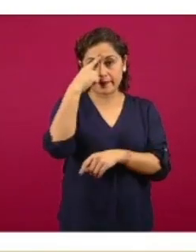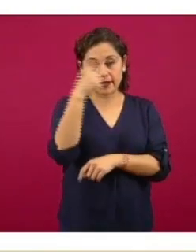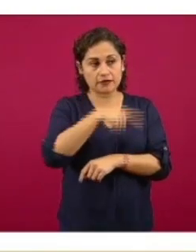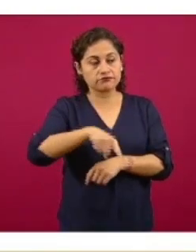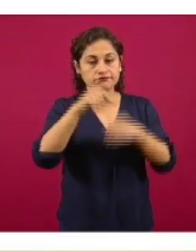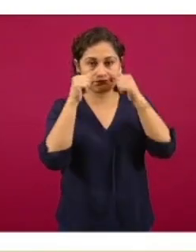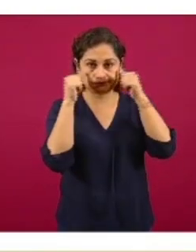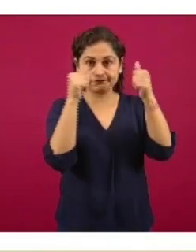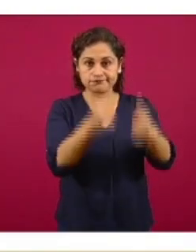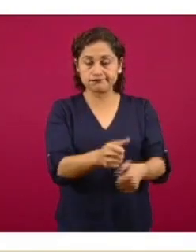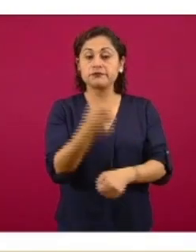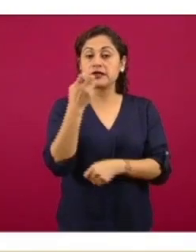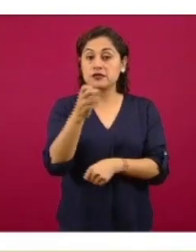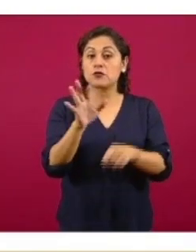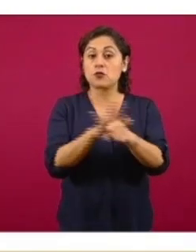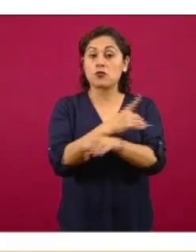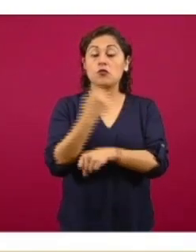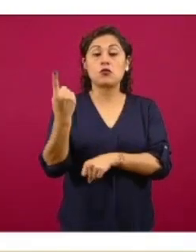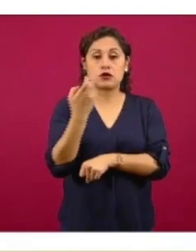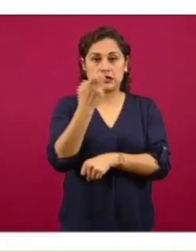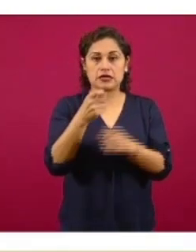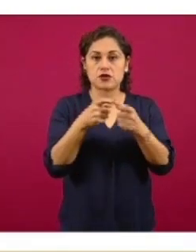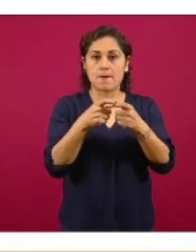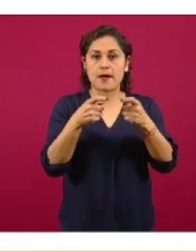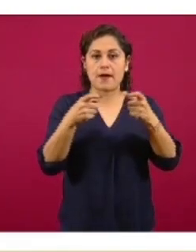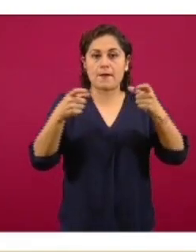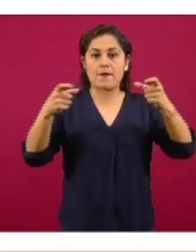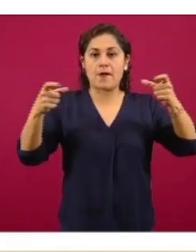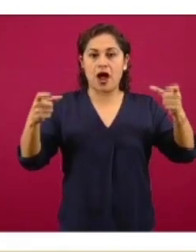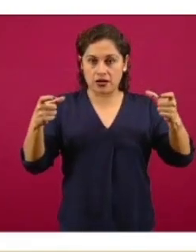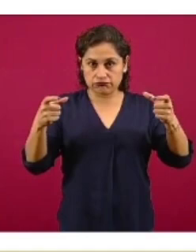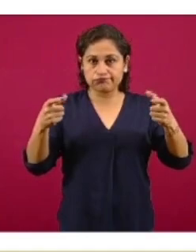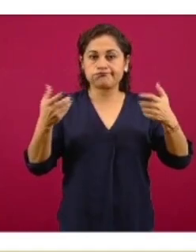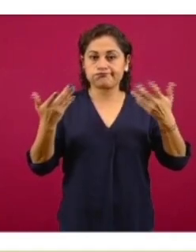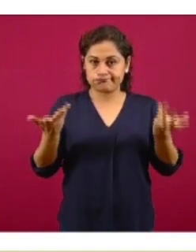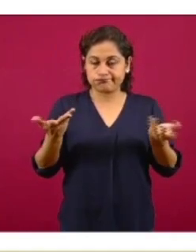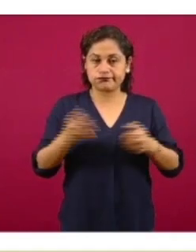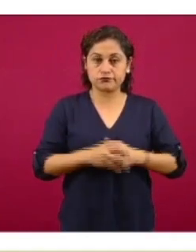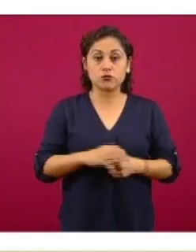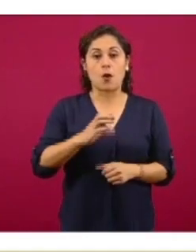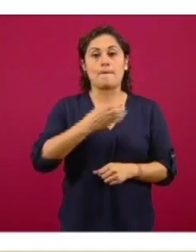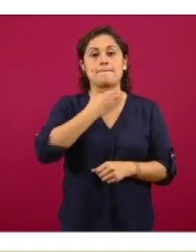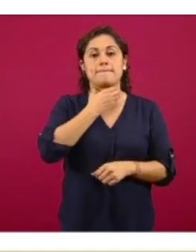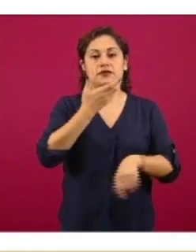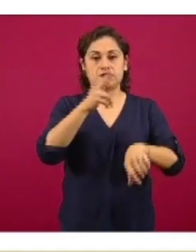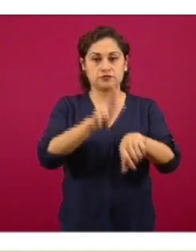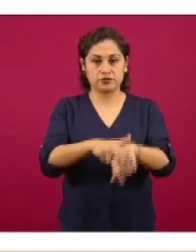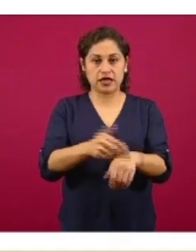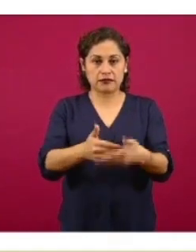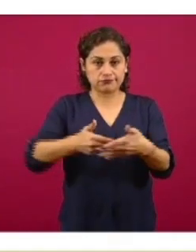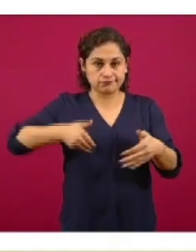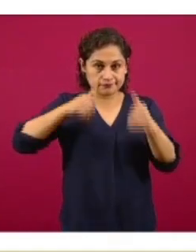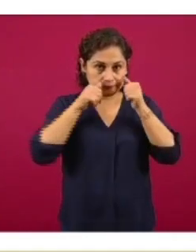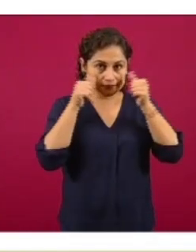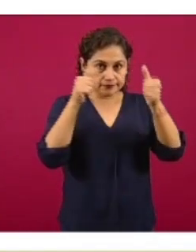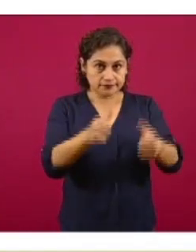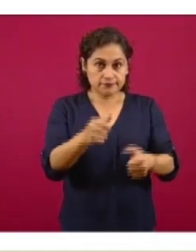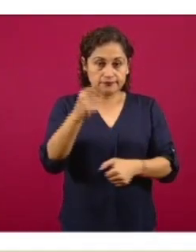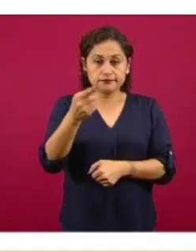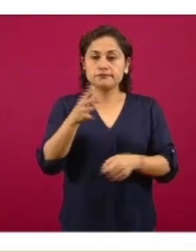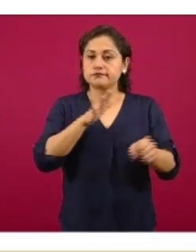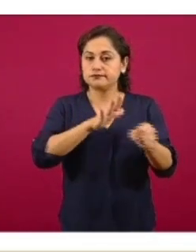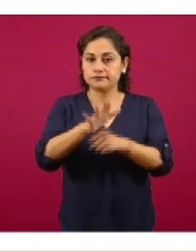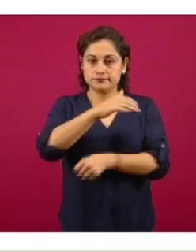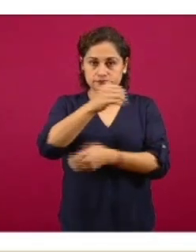esto tiende a crecer y hay cada vez menos disponibilidad. Y en ese caso, por arriba del 70% está la